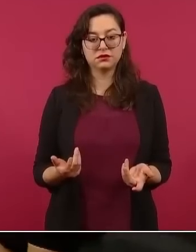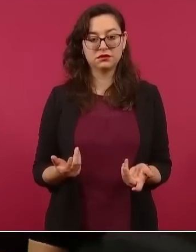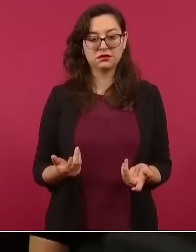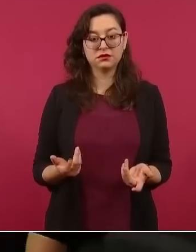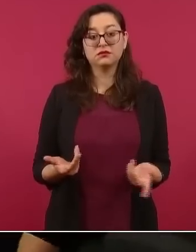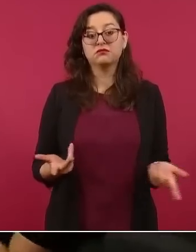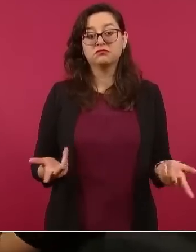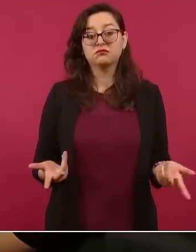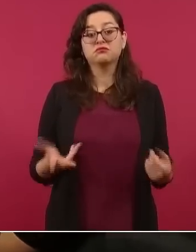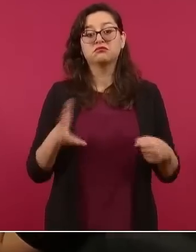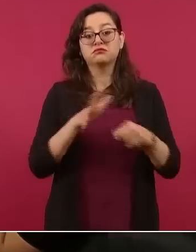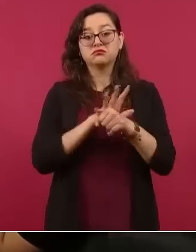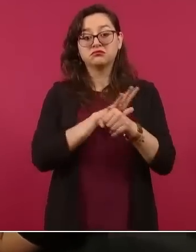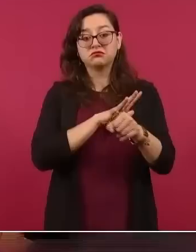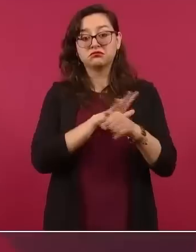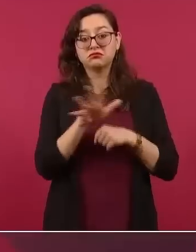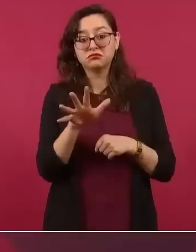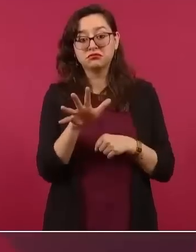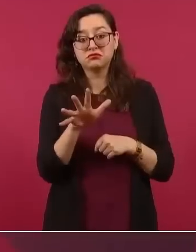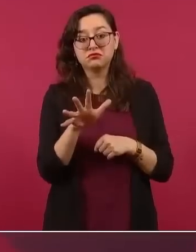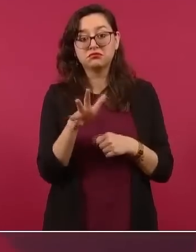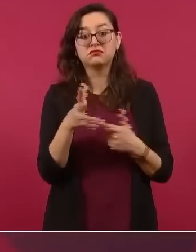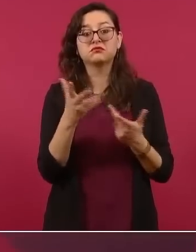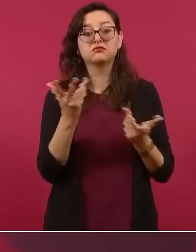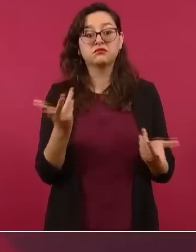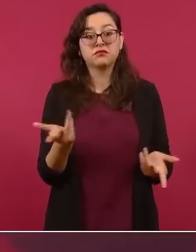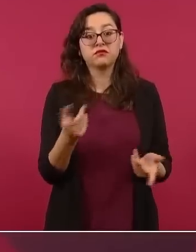la fabricación de más delitos,